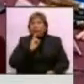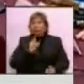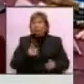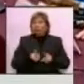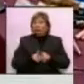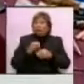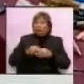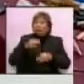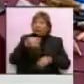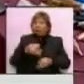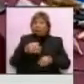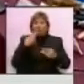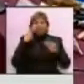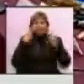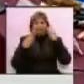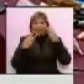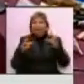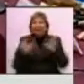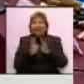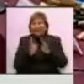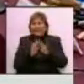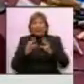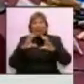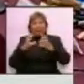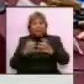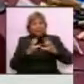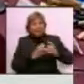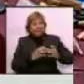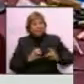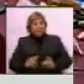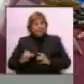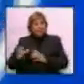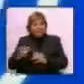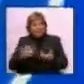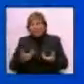Posteriormente, los visitantes se reunieron con parlamentarios de diferentes comisiones.